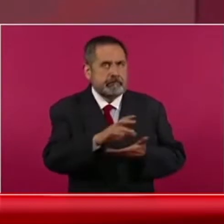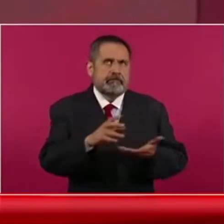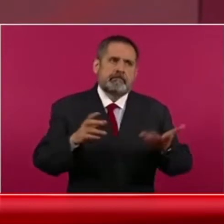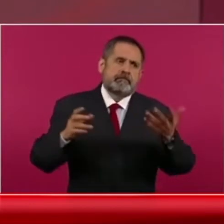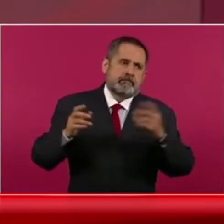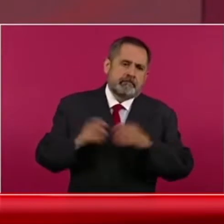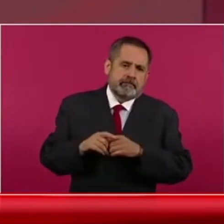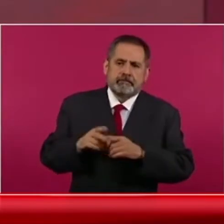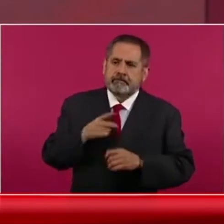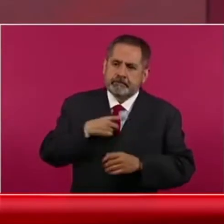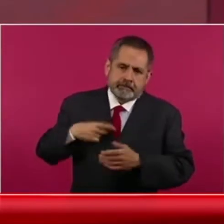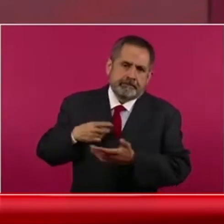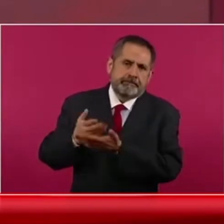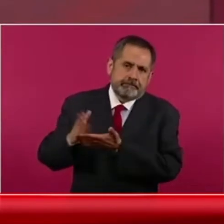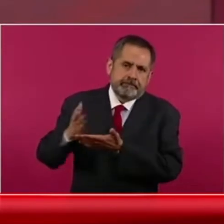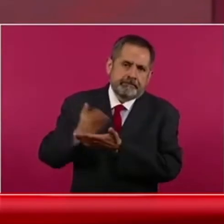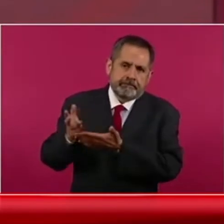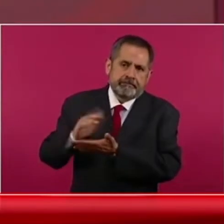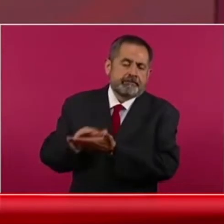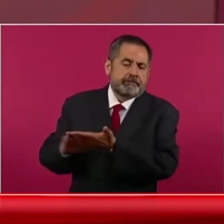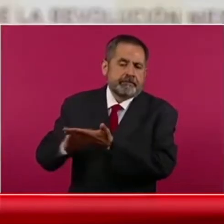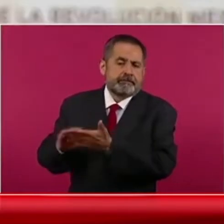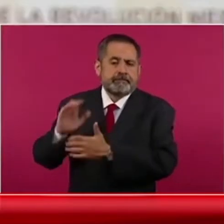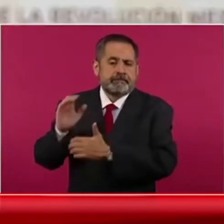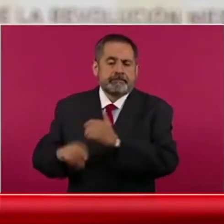en Nacional Financiera